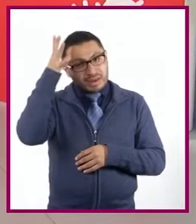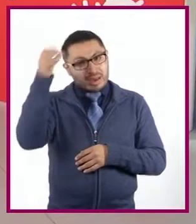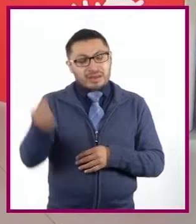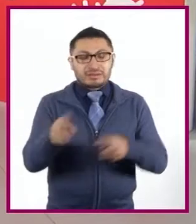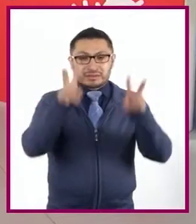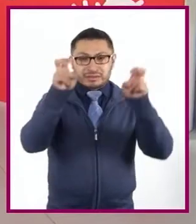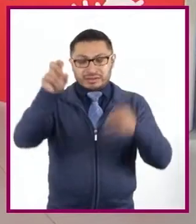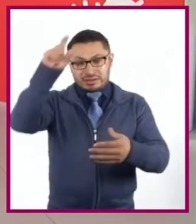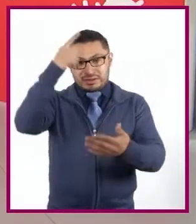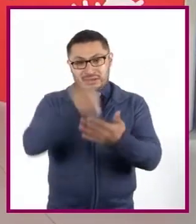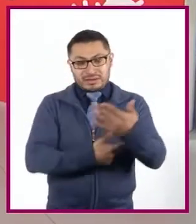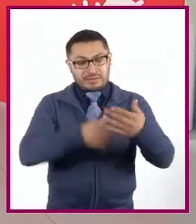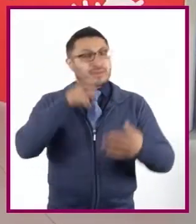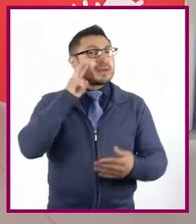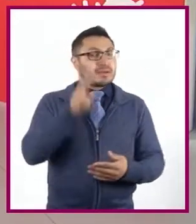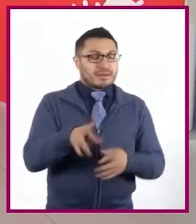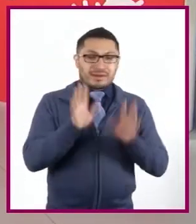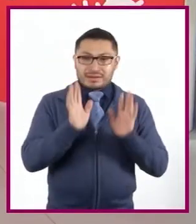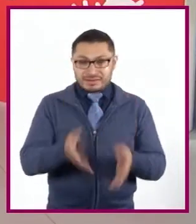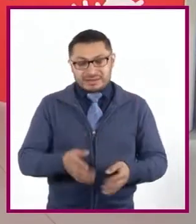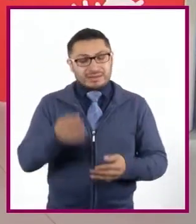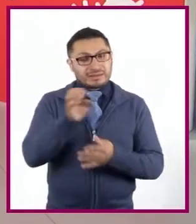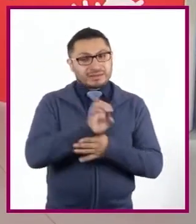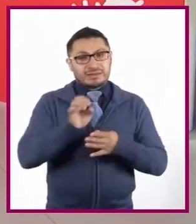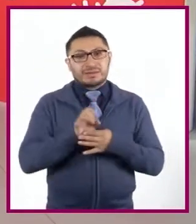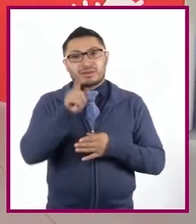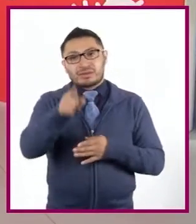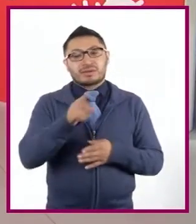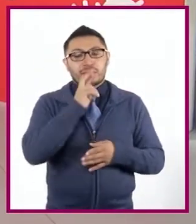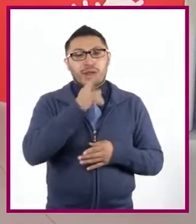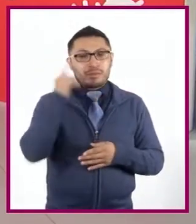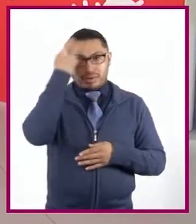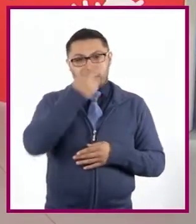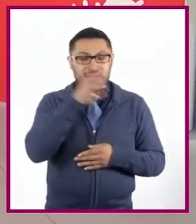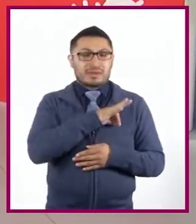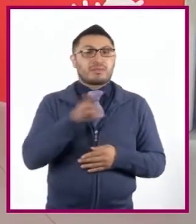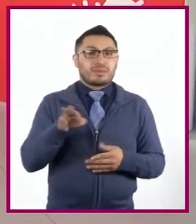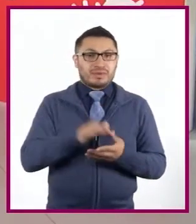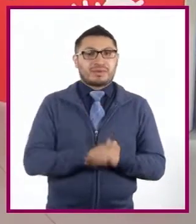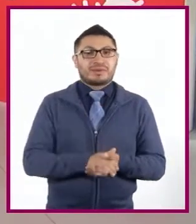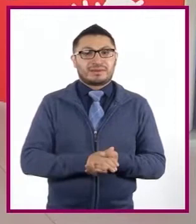tema. Entonces, podrán verificar sus respuestas.